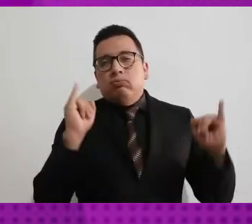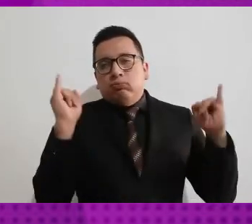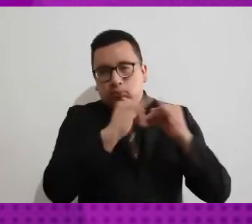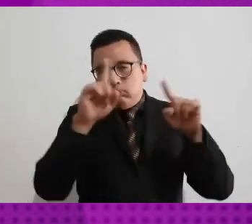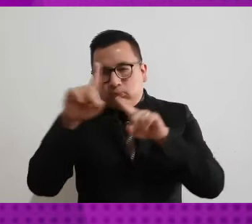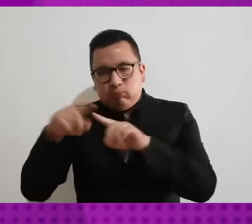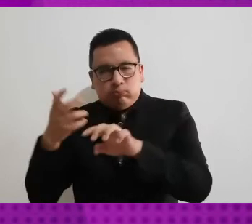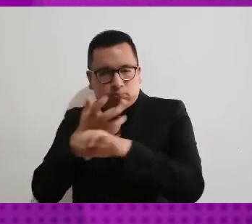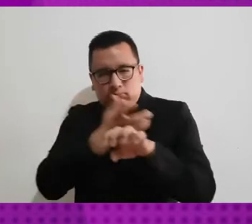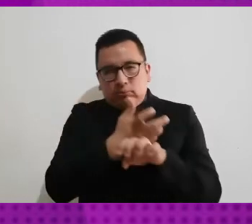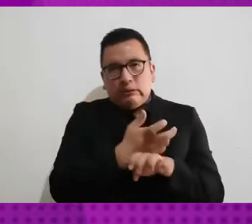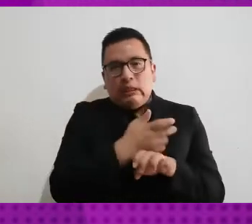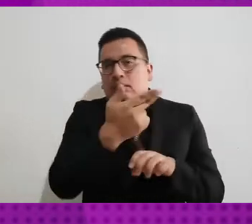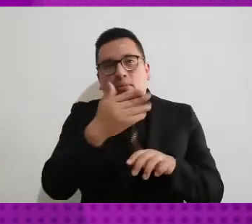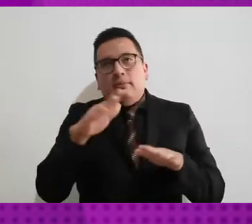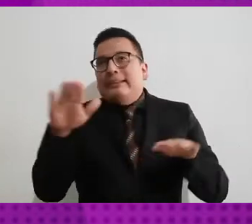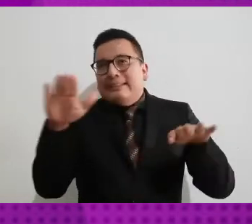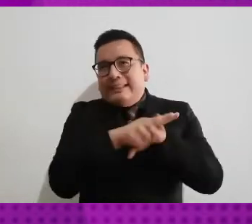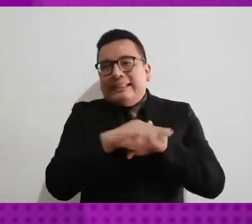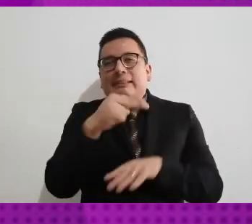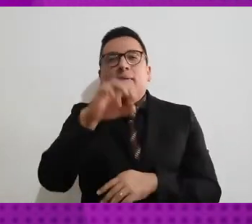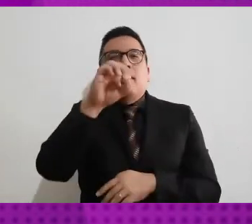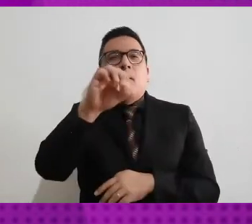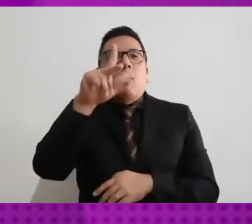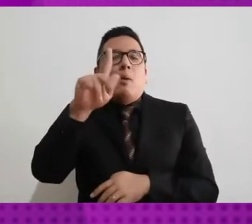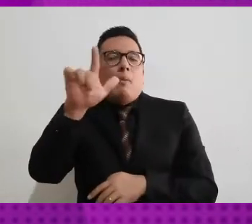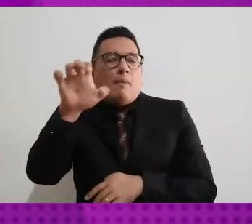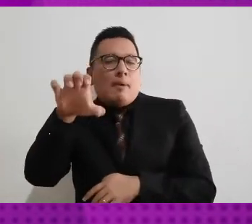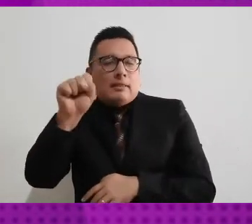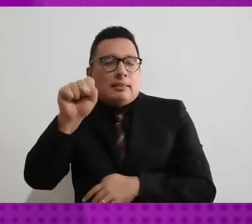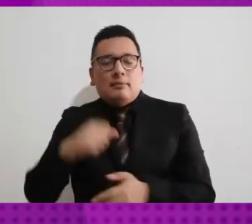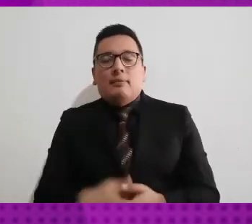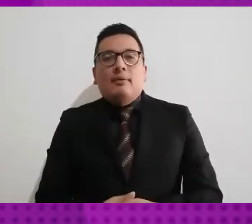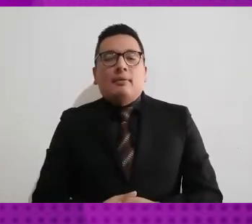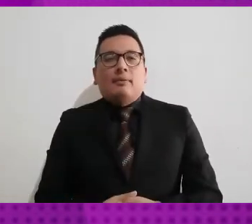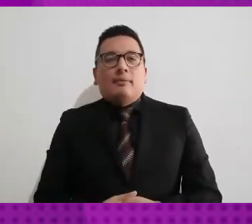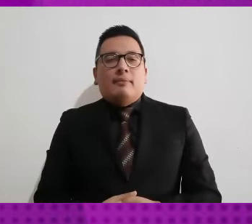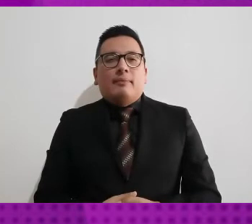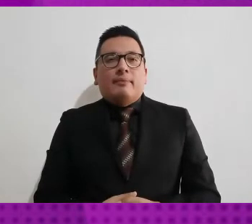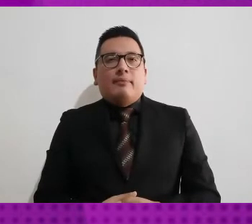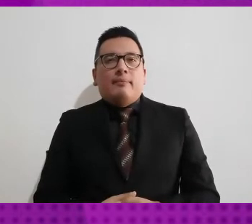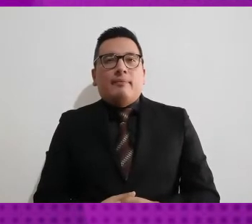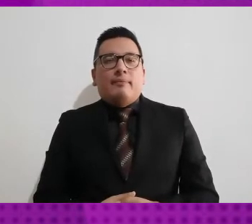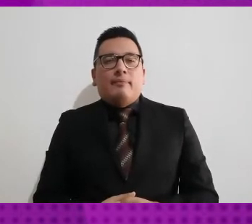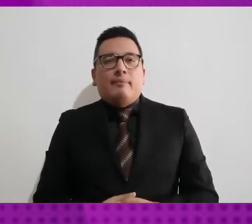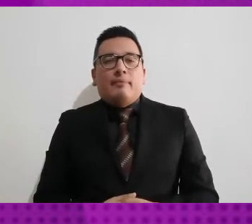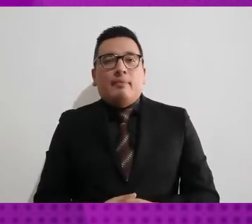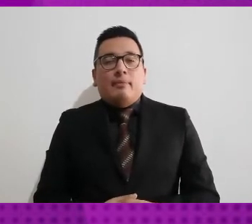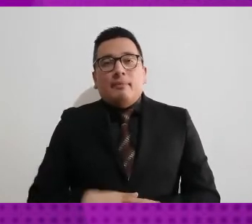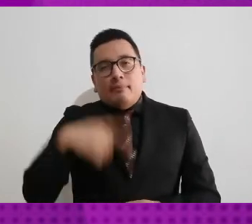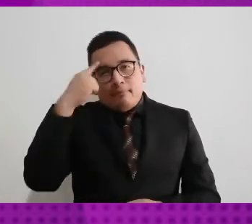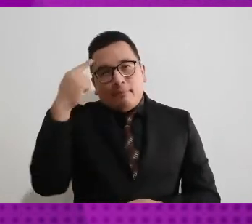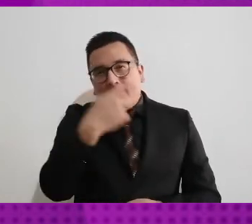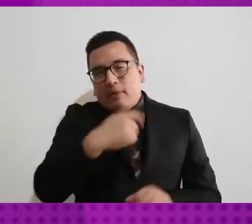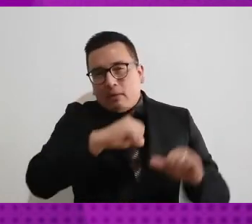modelo, a los famosos OPLE, organismos públicos locales electorales, donde